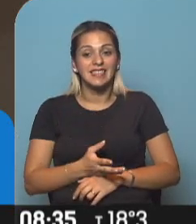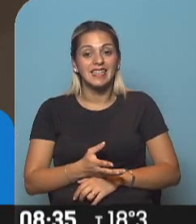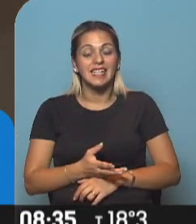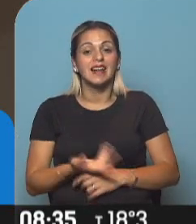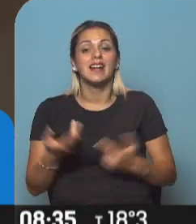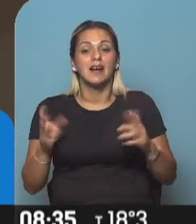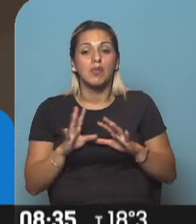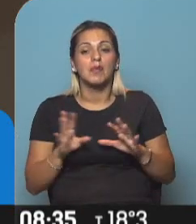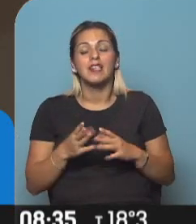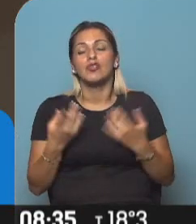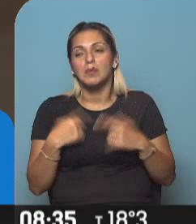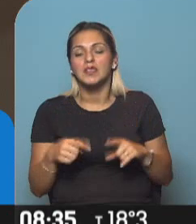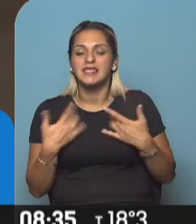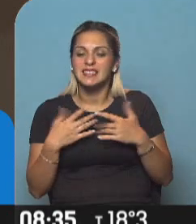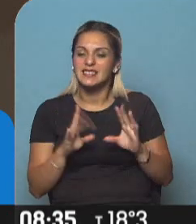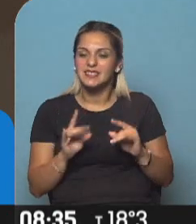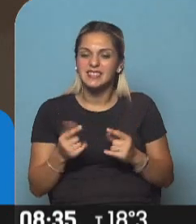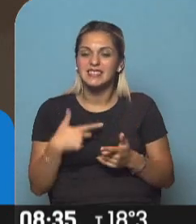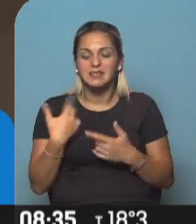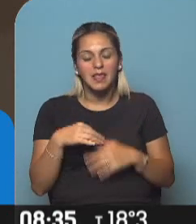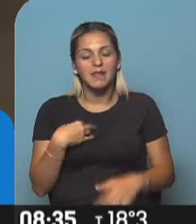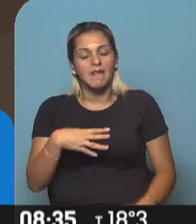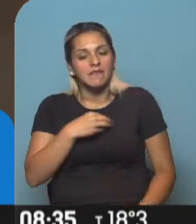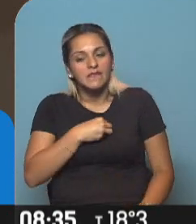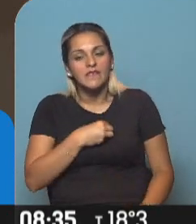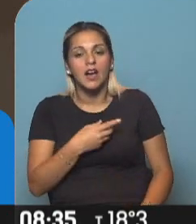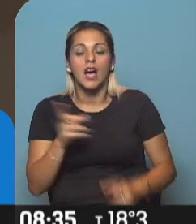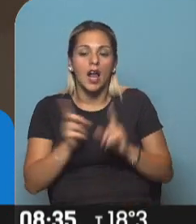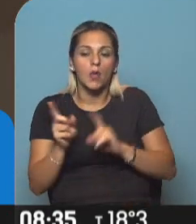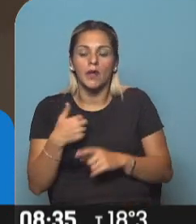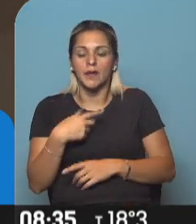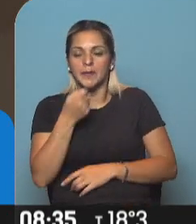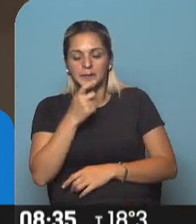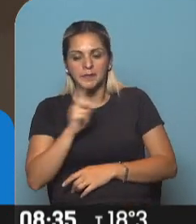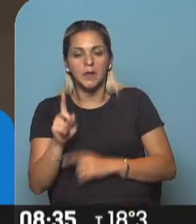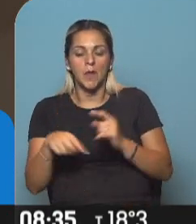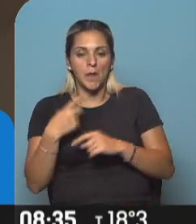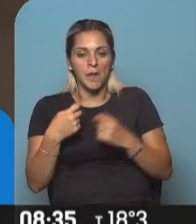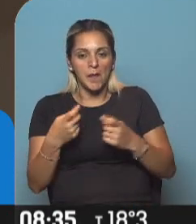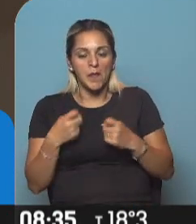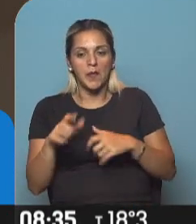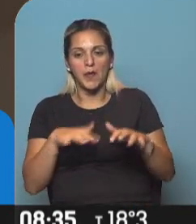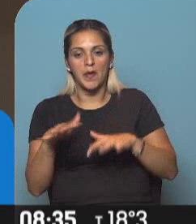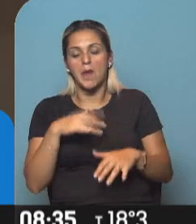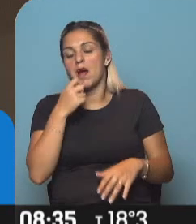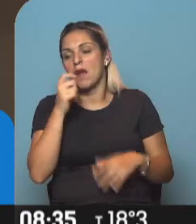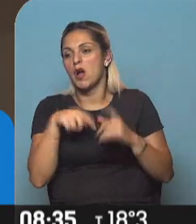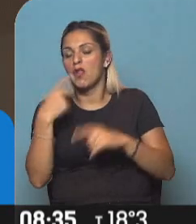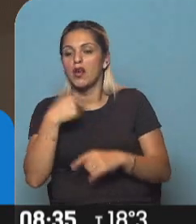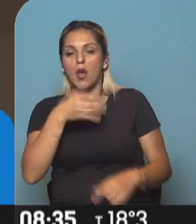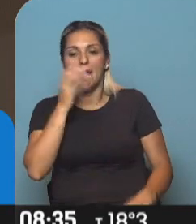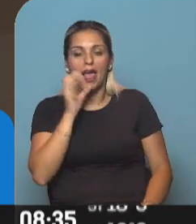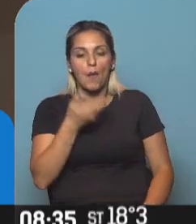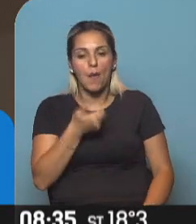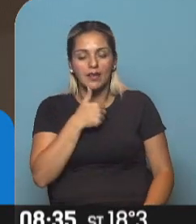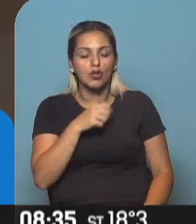o sí pero hay que tener esa pose de voluntad para algunas personalidades otros necesitan la actividad como levantarse y tomar agua que es lo que